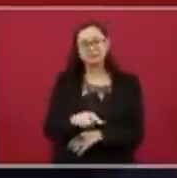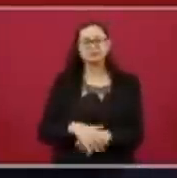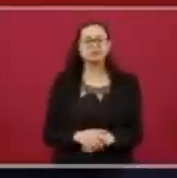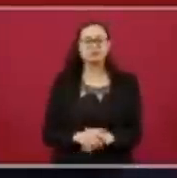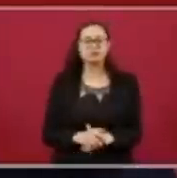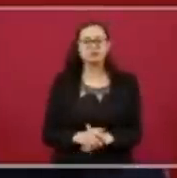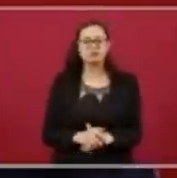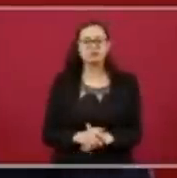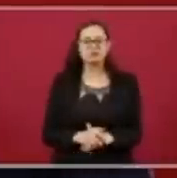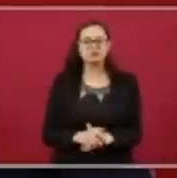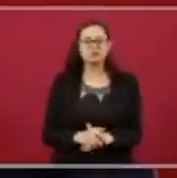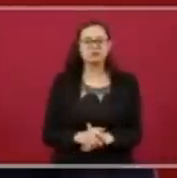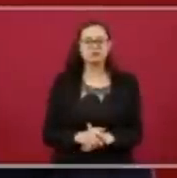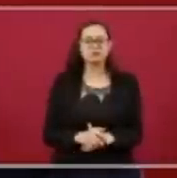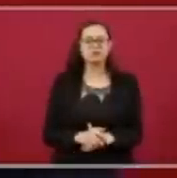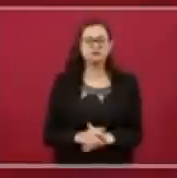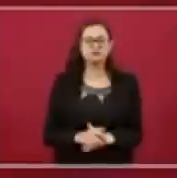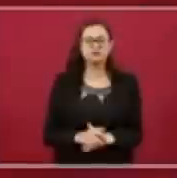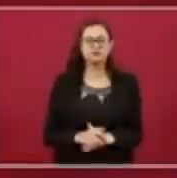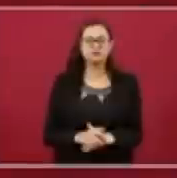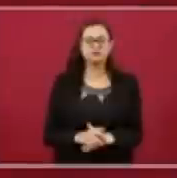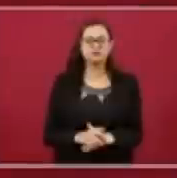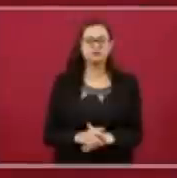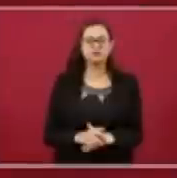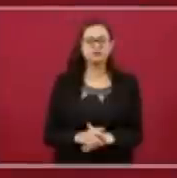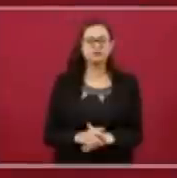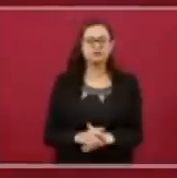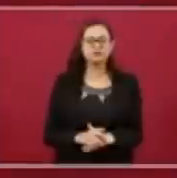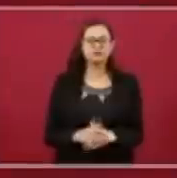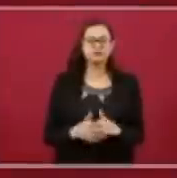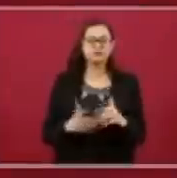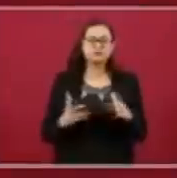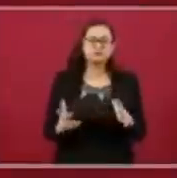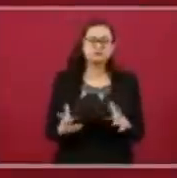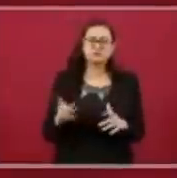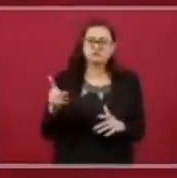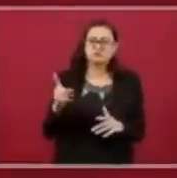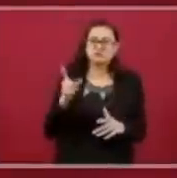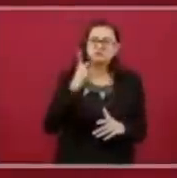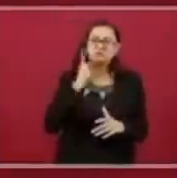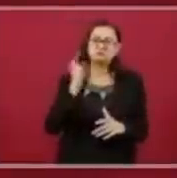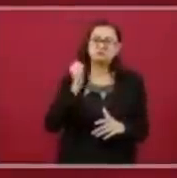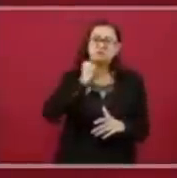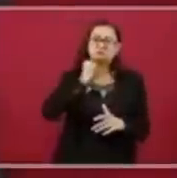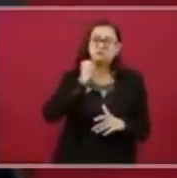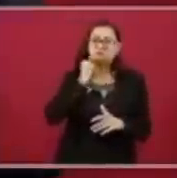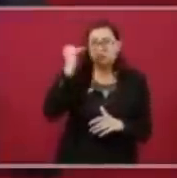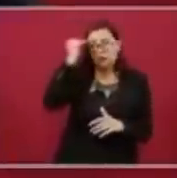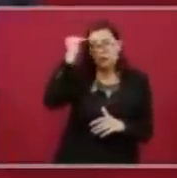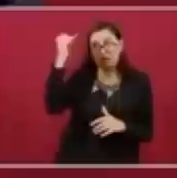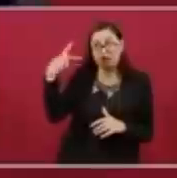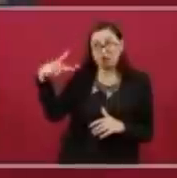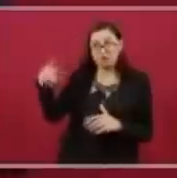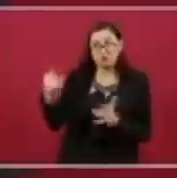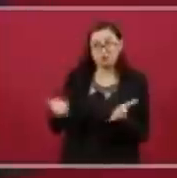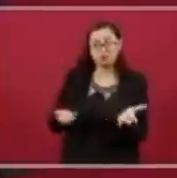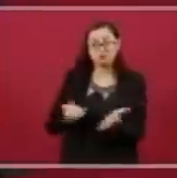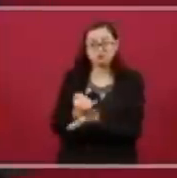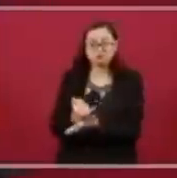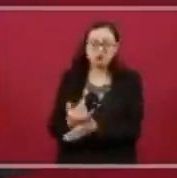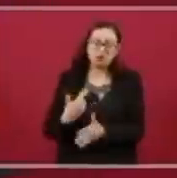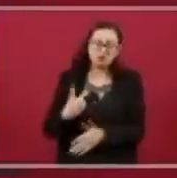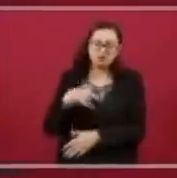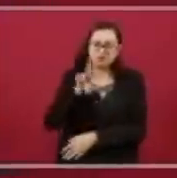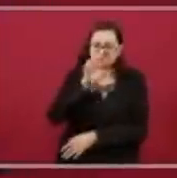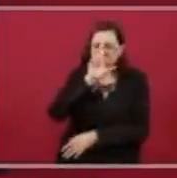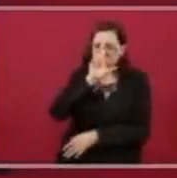Y desde luego que somos respetuosos de lo que decidan los legisladores, pero vamos a